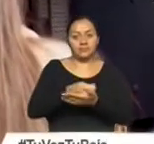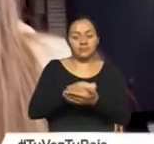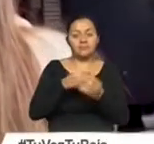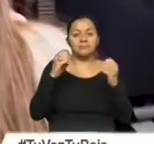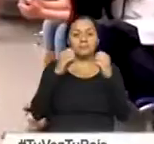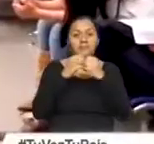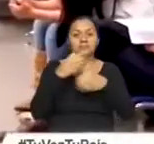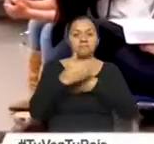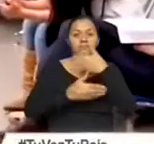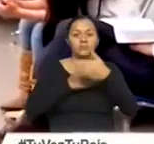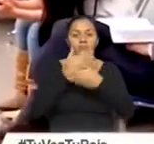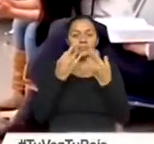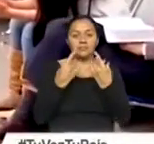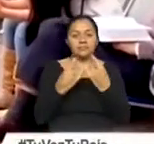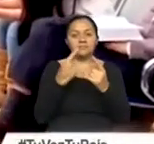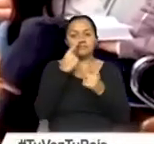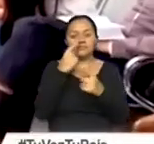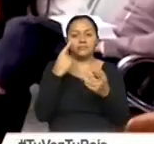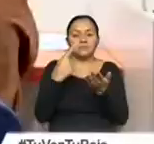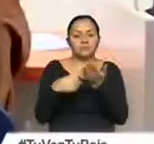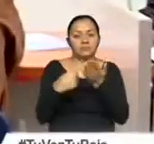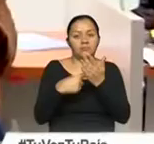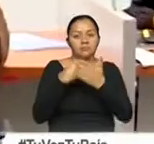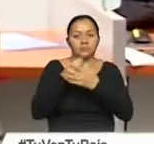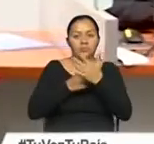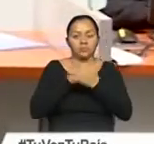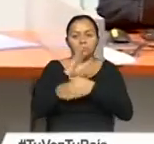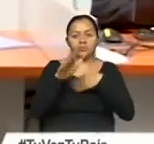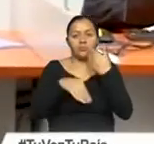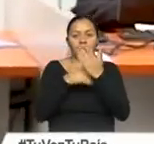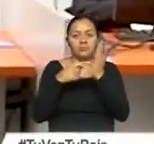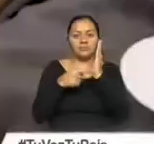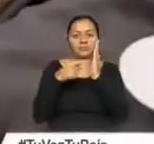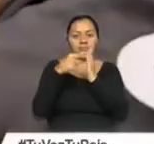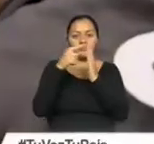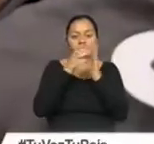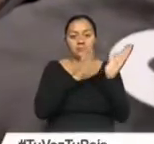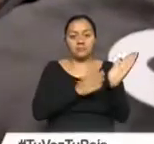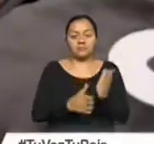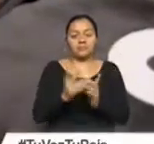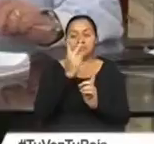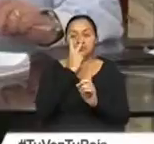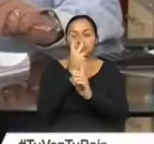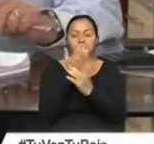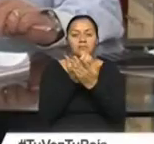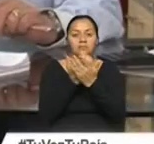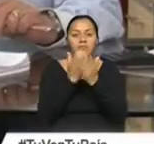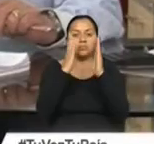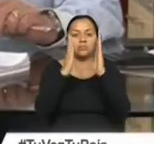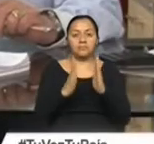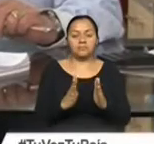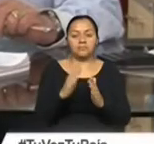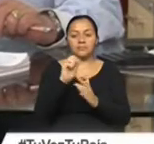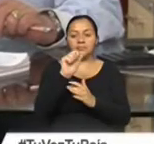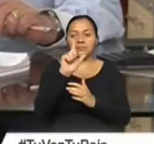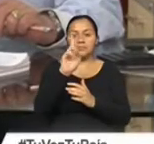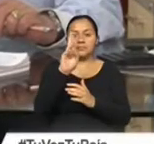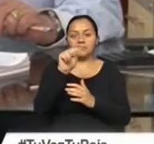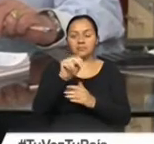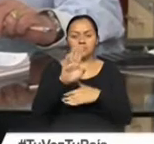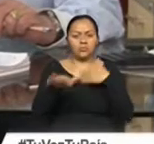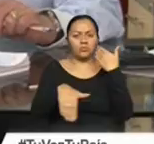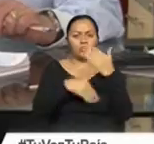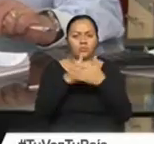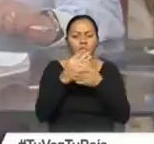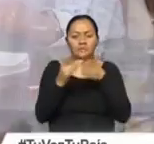y procesos eficaces en el combate a la evasión y elusión fiscal, acciones que según el economista Víctor Hugo Albán se traducen en una